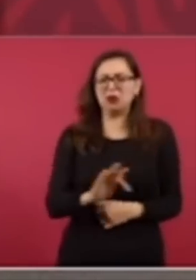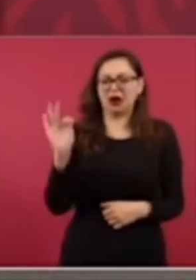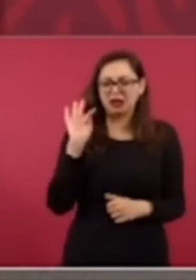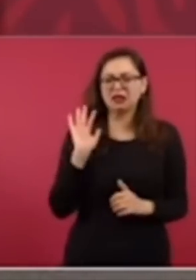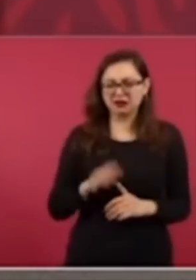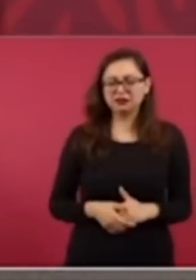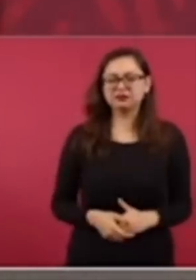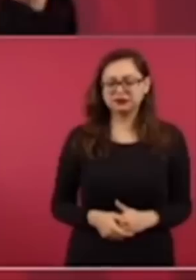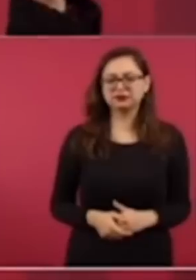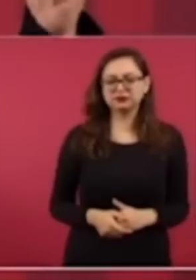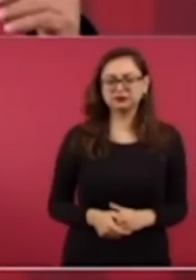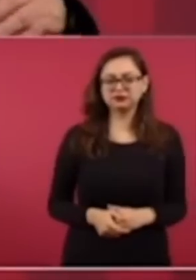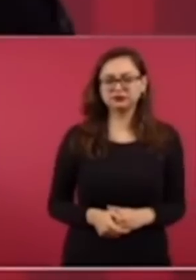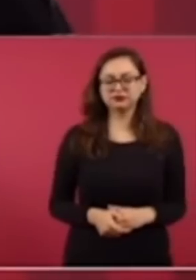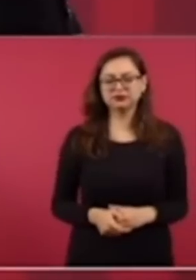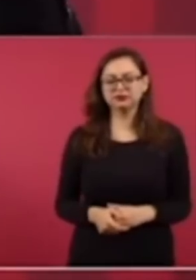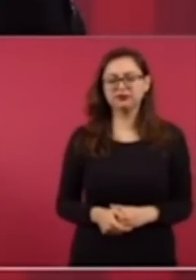Y